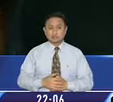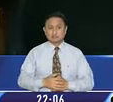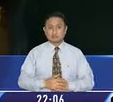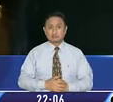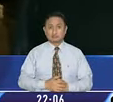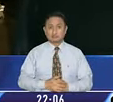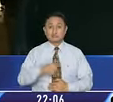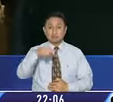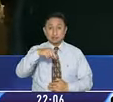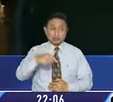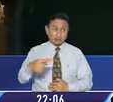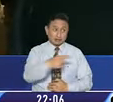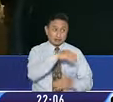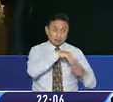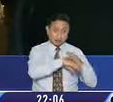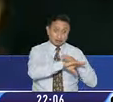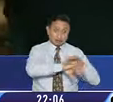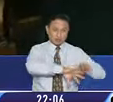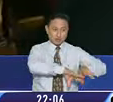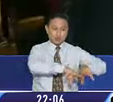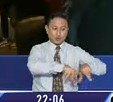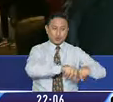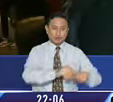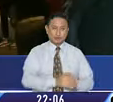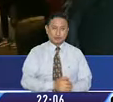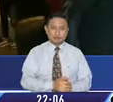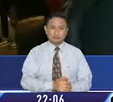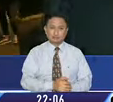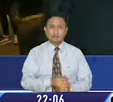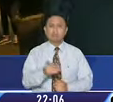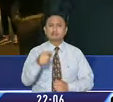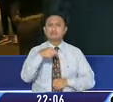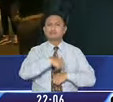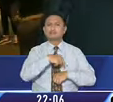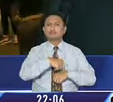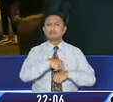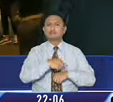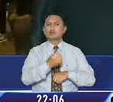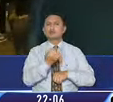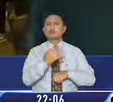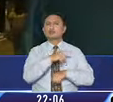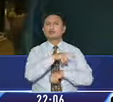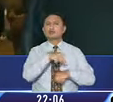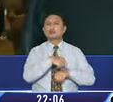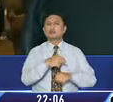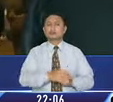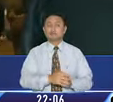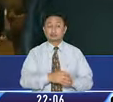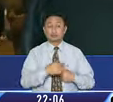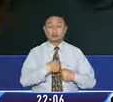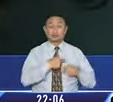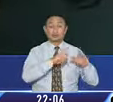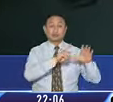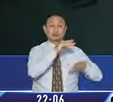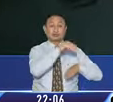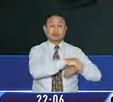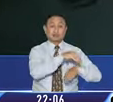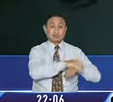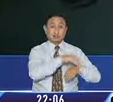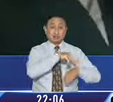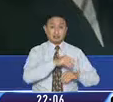es corrupto porque no les dicen. ¿Cuánto tiempo ya están esperando? Estamos, bueno, nos enteramos a las 6 de la tarde, pero ¿cuál